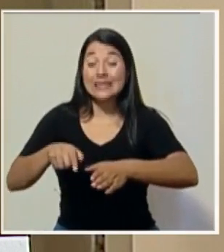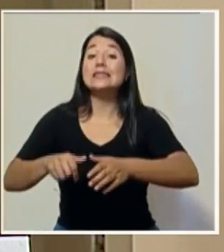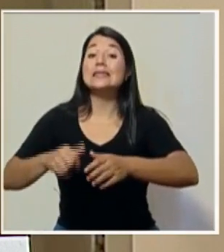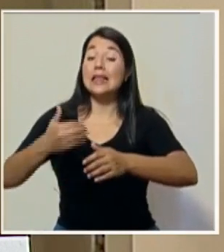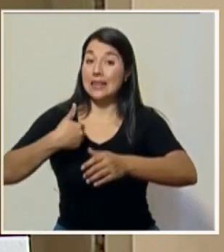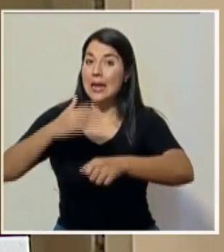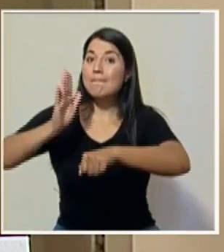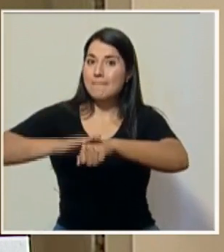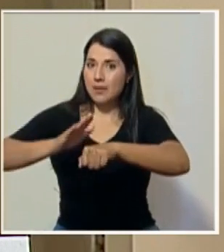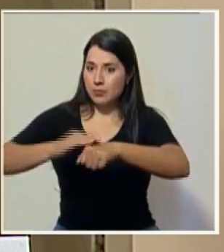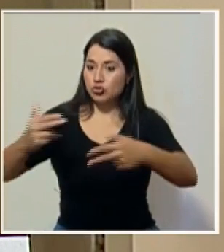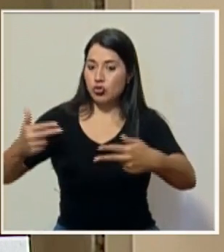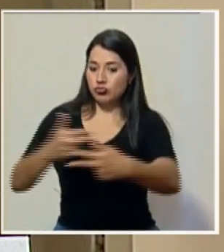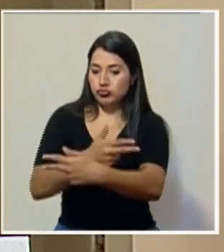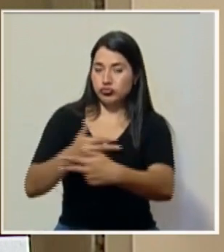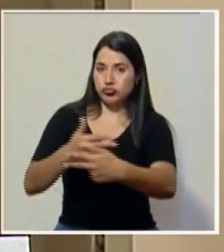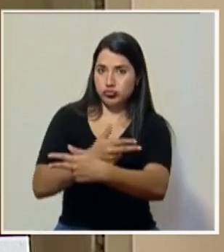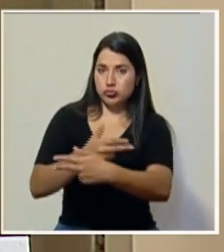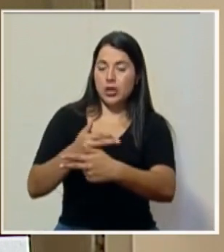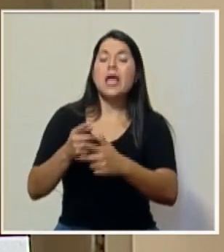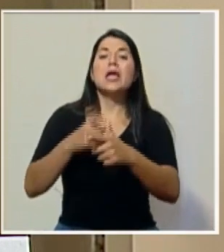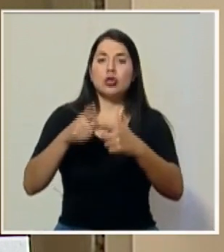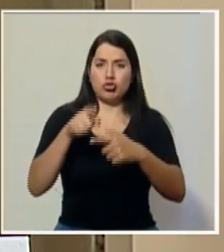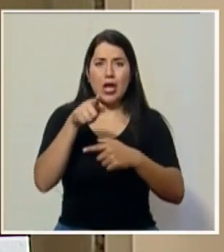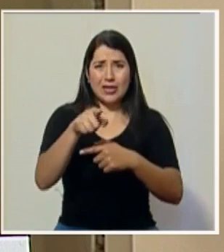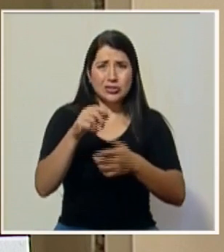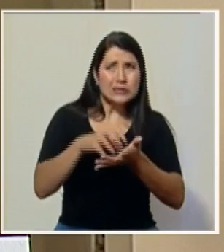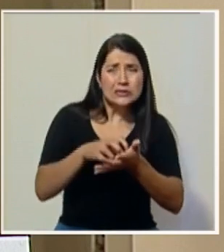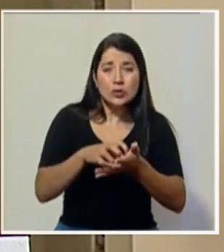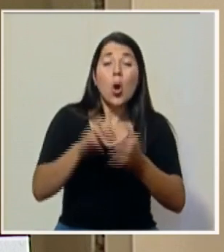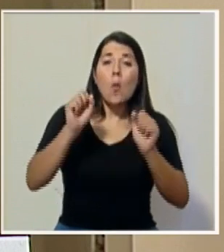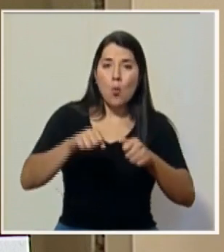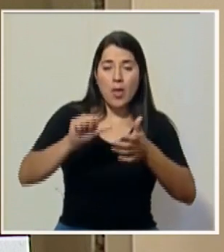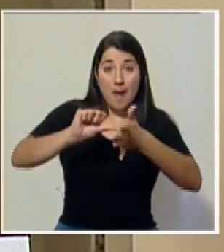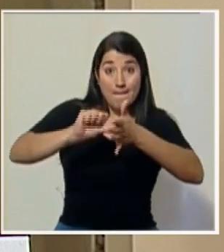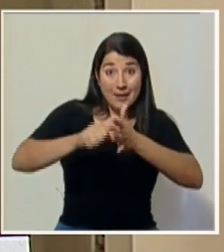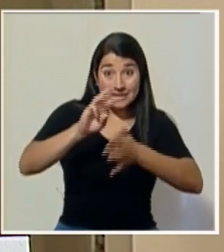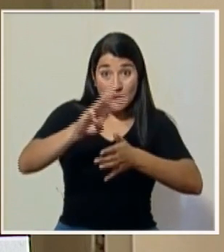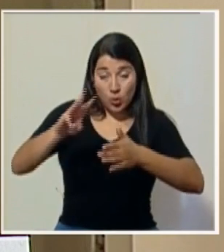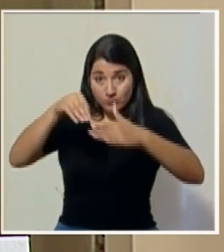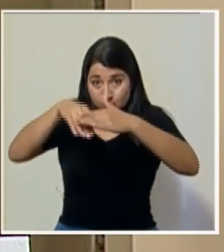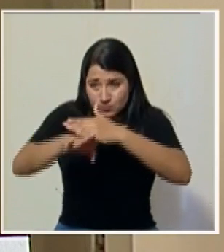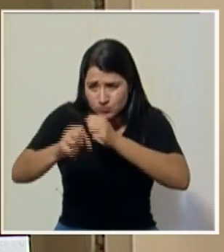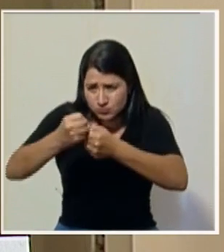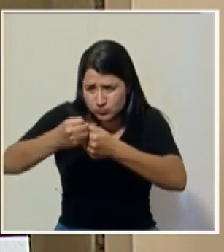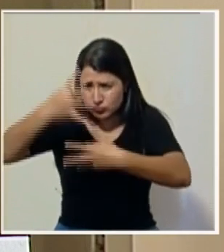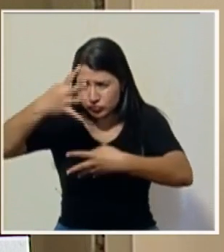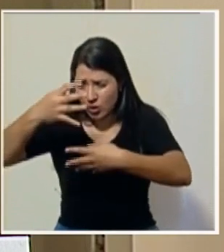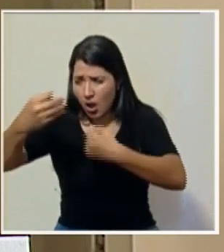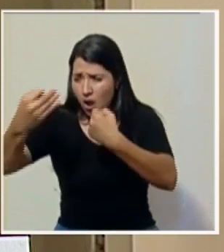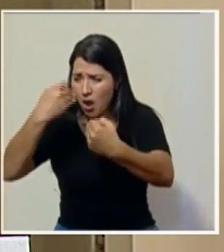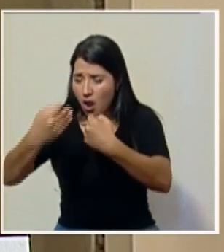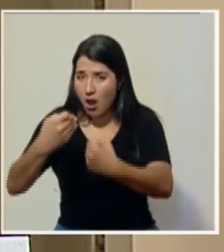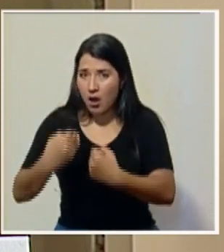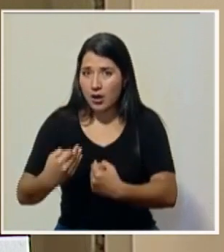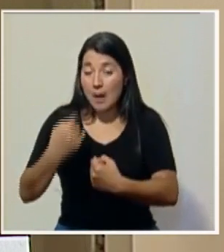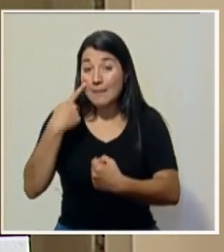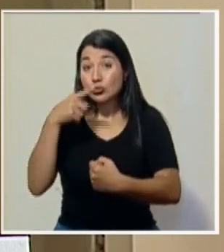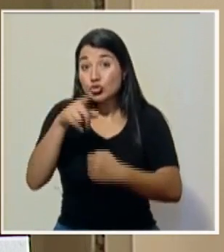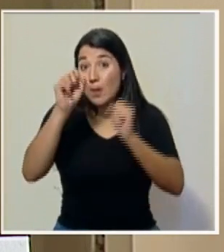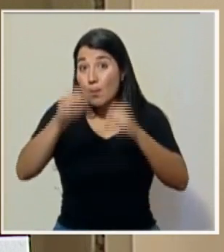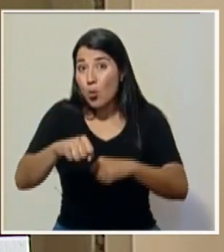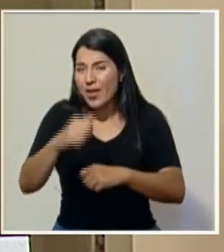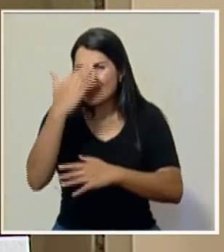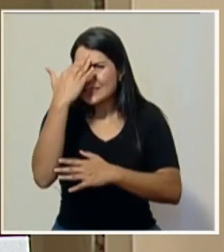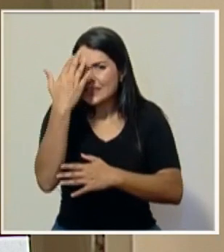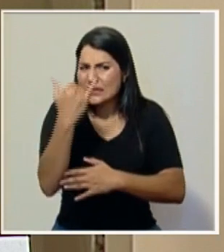tener también en esa página el mapa con las rutas permitidas para que también las personas puedan identificar si tienen que